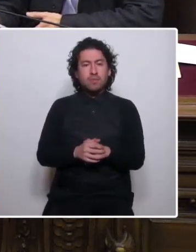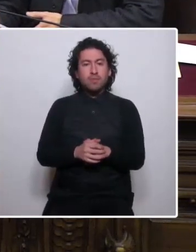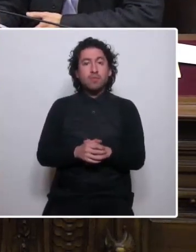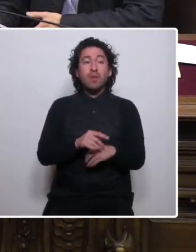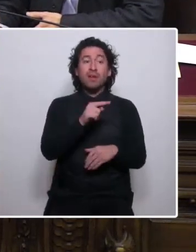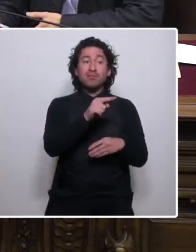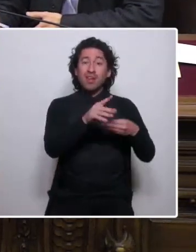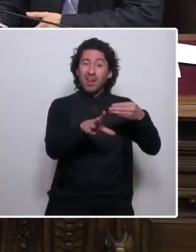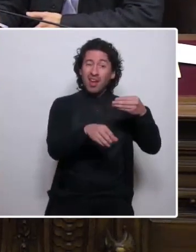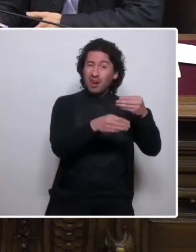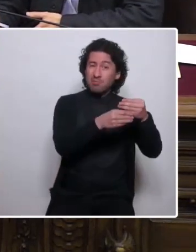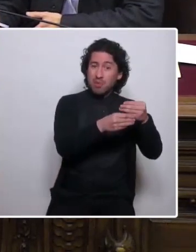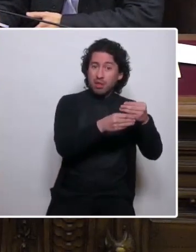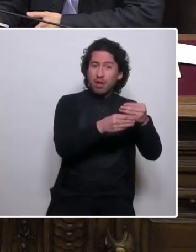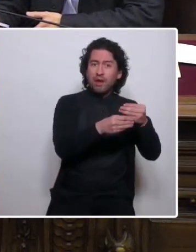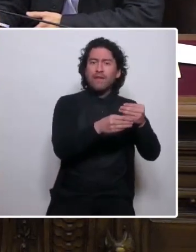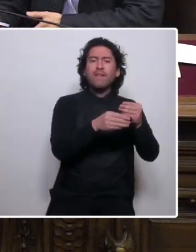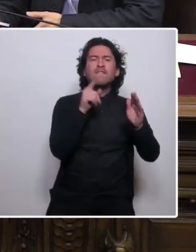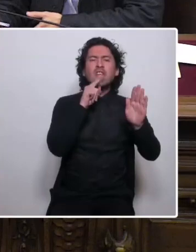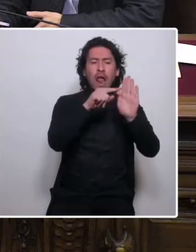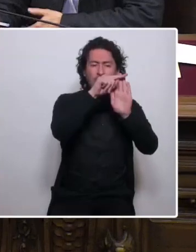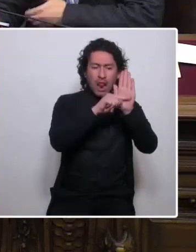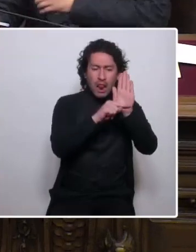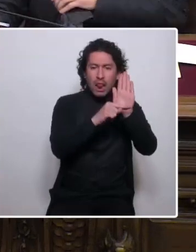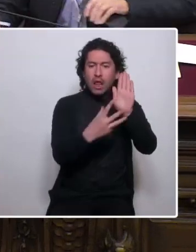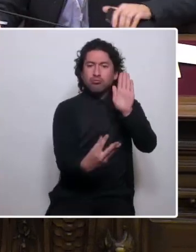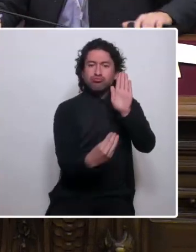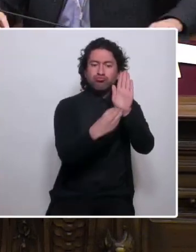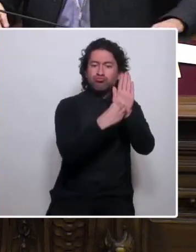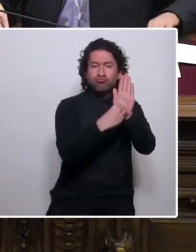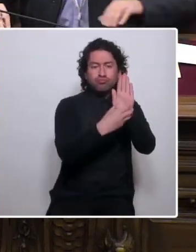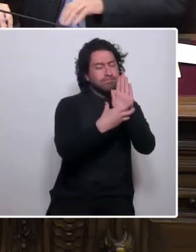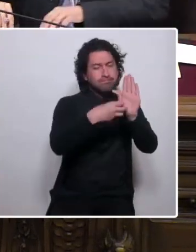que figura, por lo tanto, al final de la página 6 es retirada.